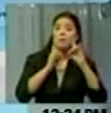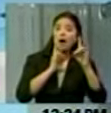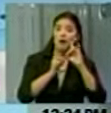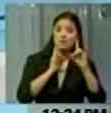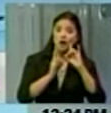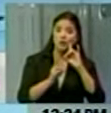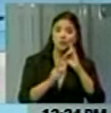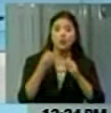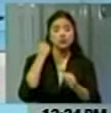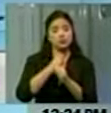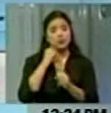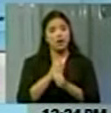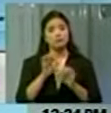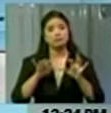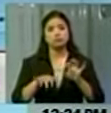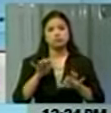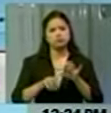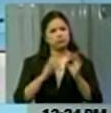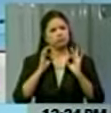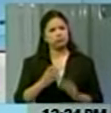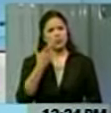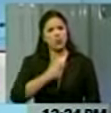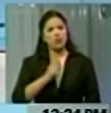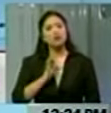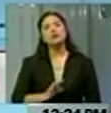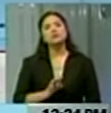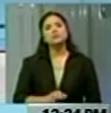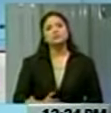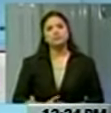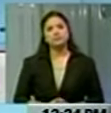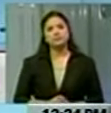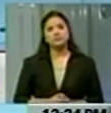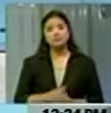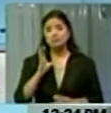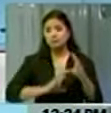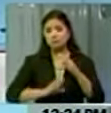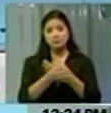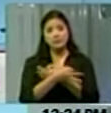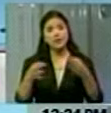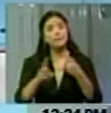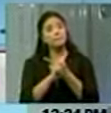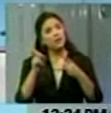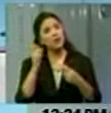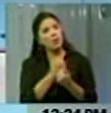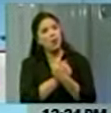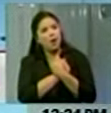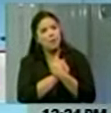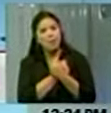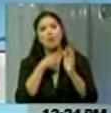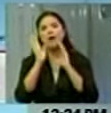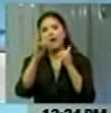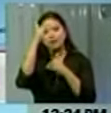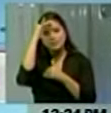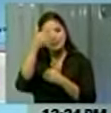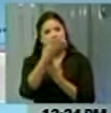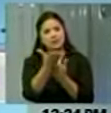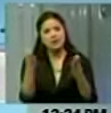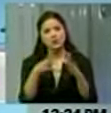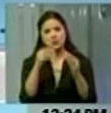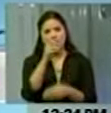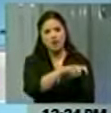hacen su trabajo con rigor, con eficiencia científica, pero además con amor, atienden.